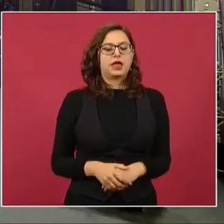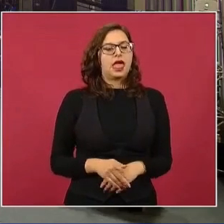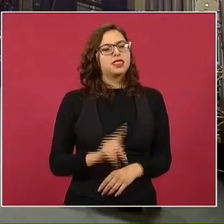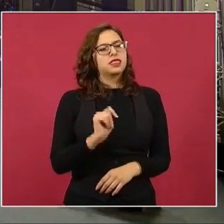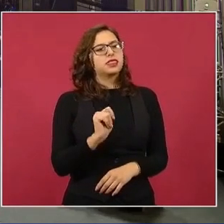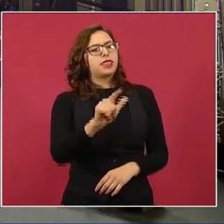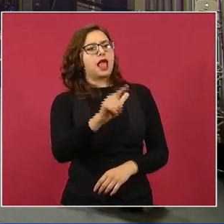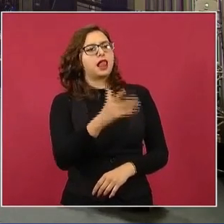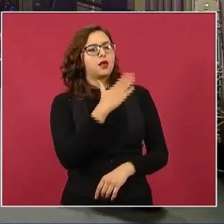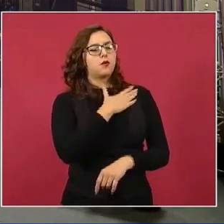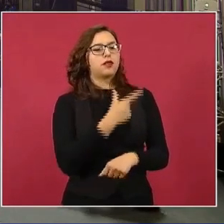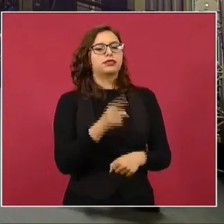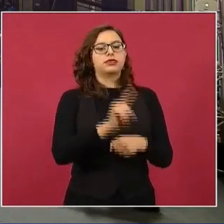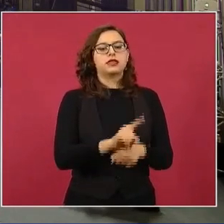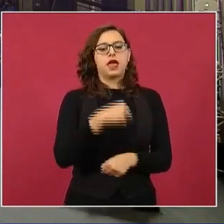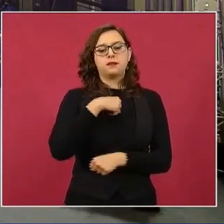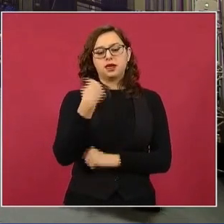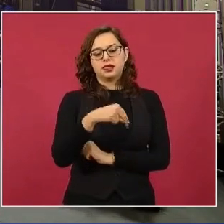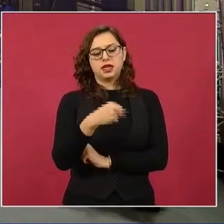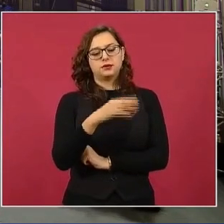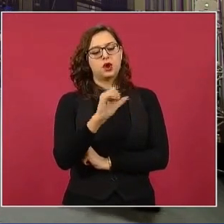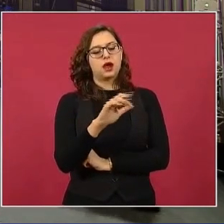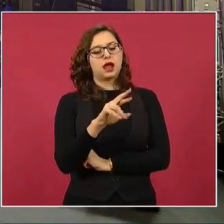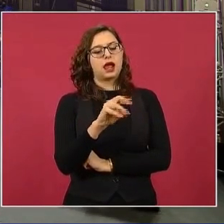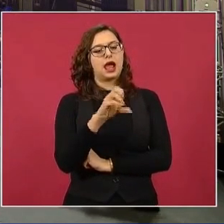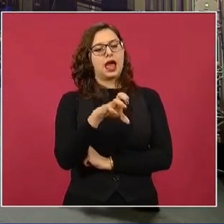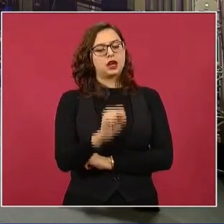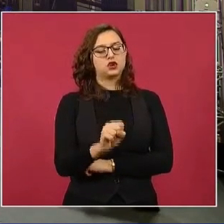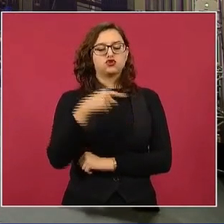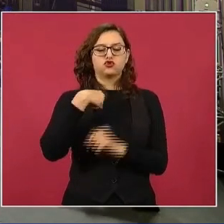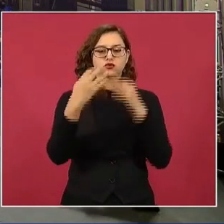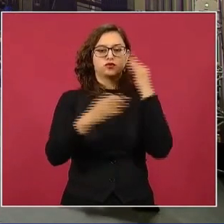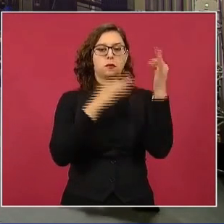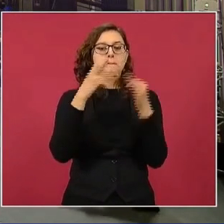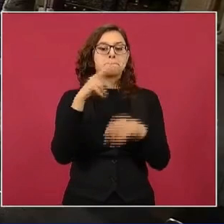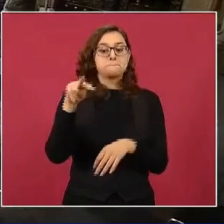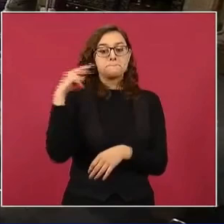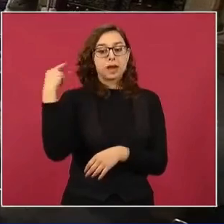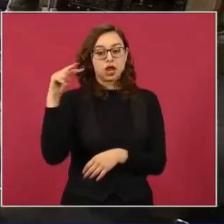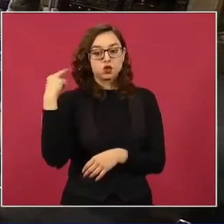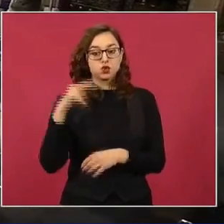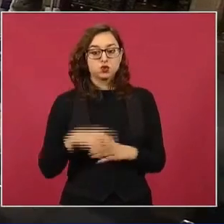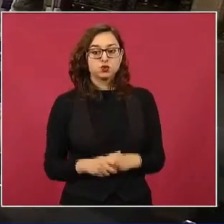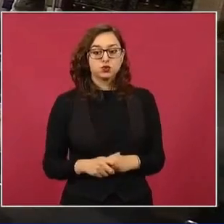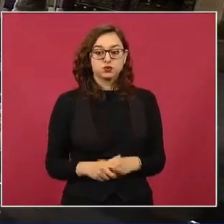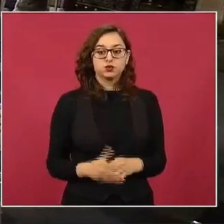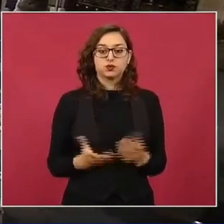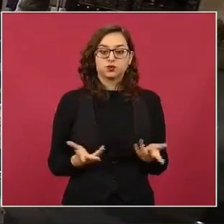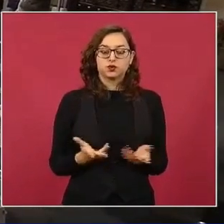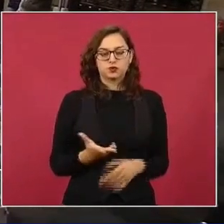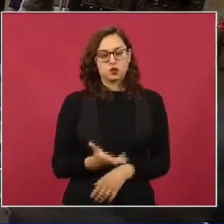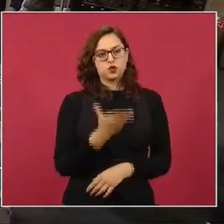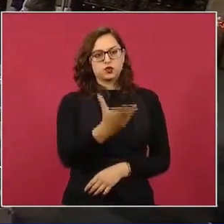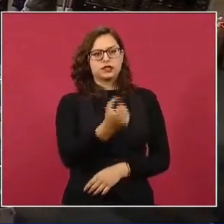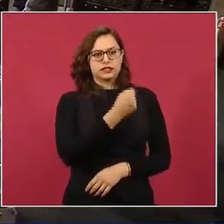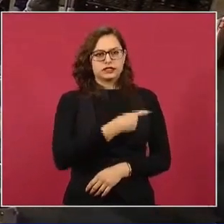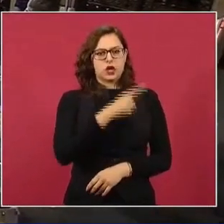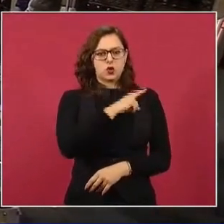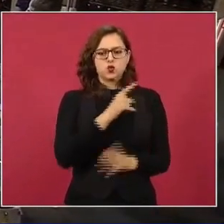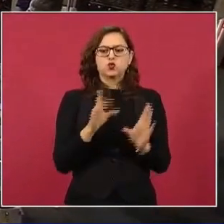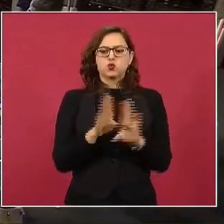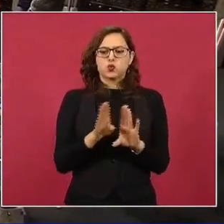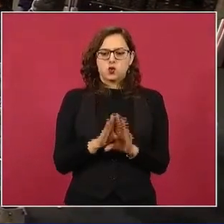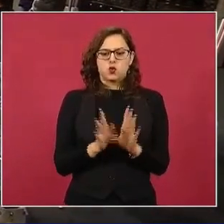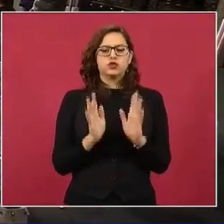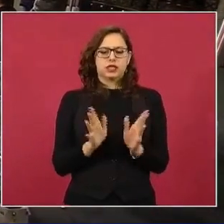Presidente, buen día. Carlos Guzmán de Aba Noticias de Veracruz. Por principio de cuentas, pues si nos puede comentar, ya le preguntaban de la salud, ya mencionó qué es lo